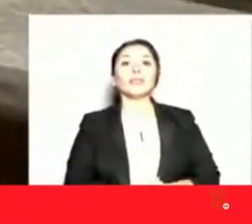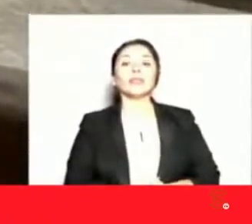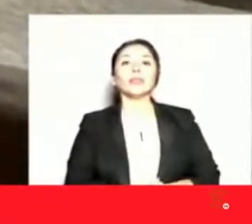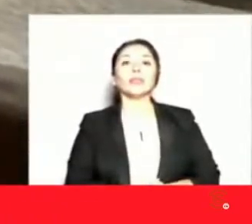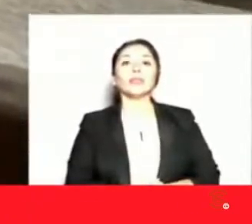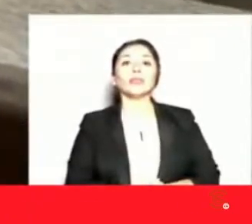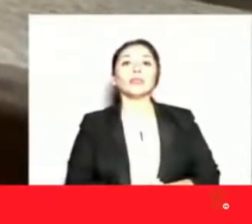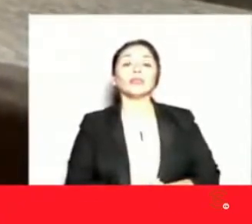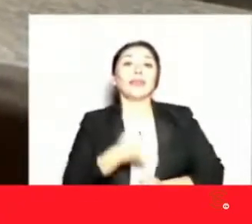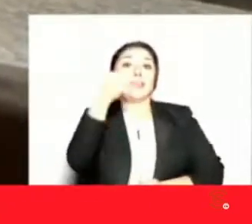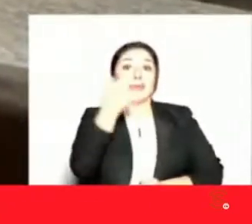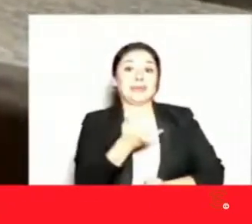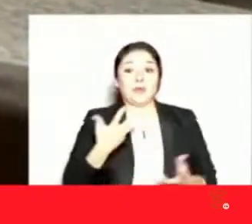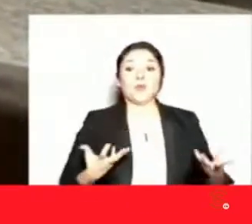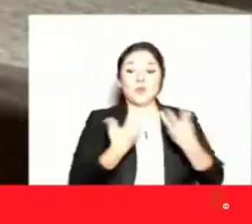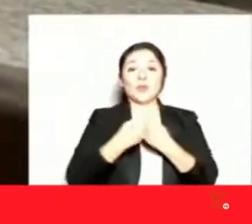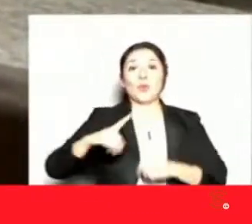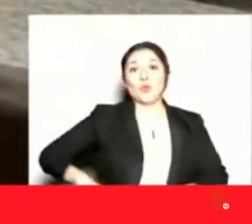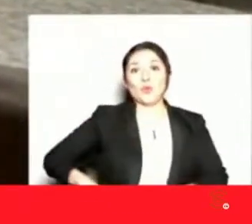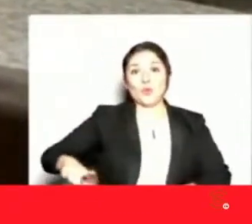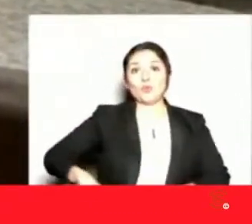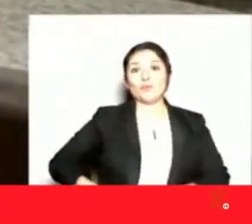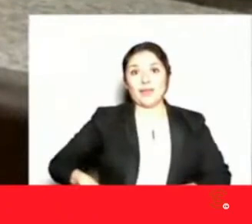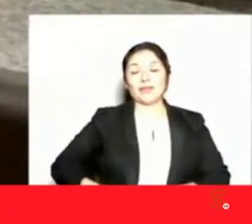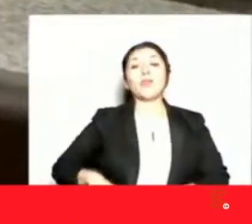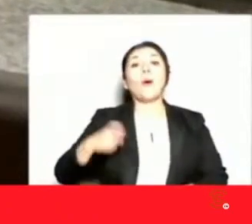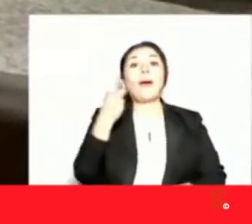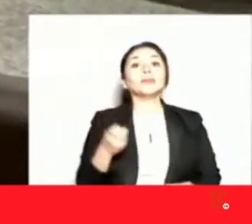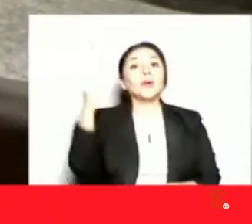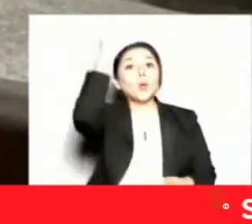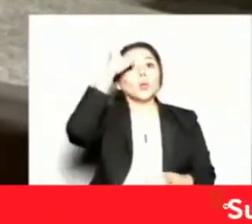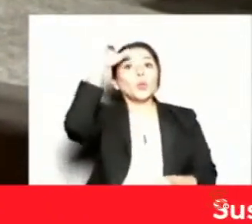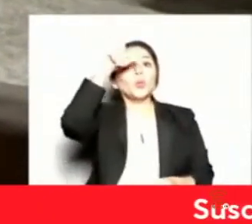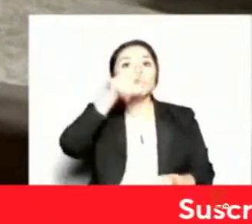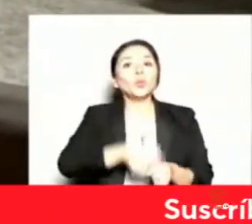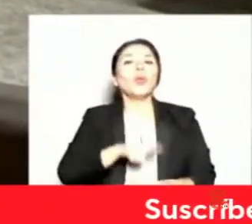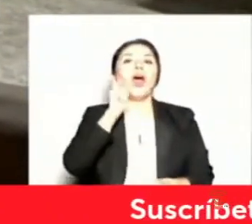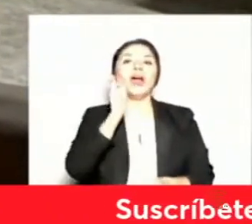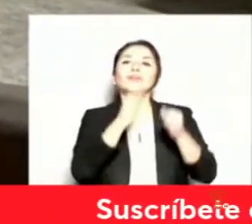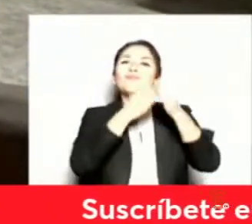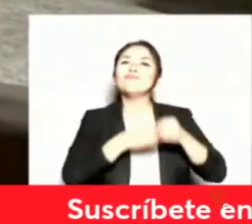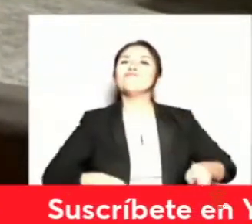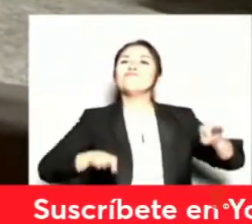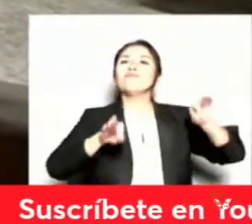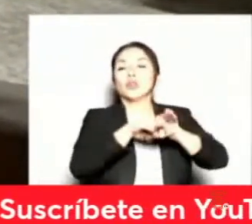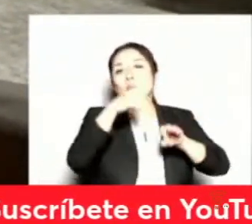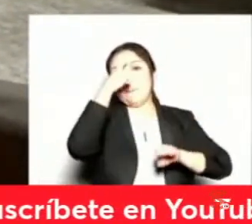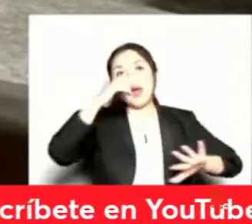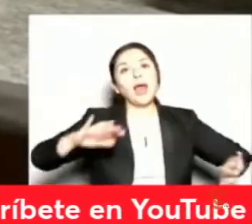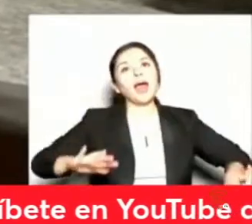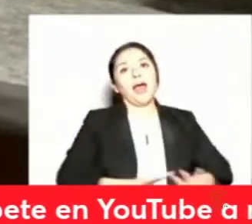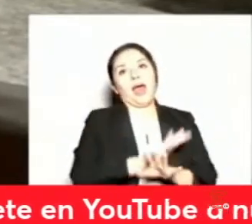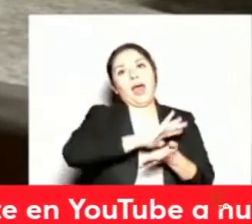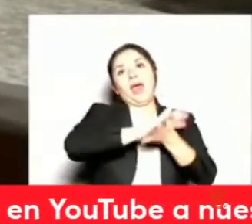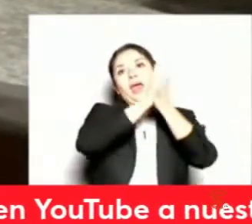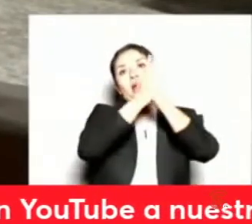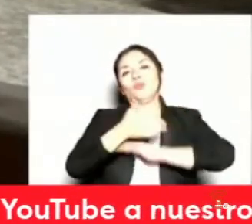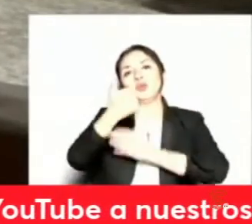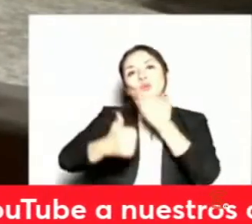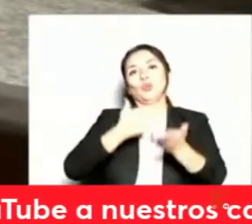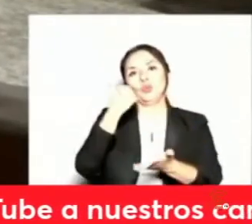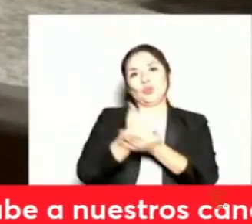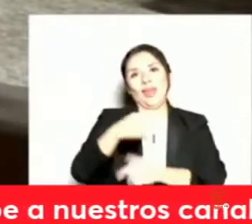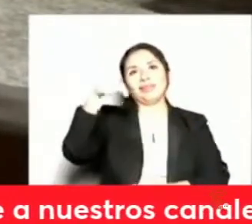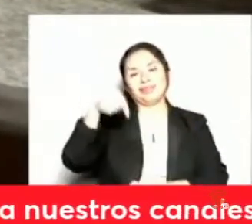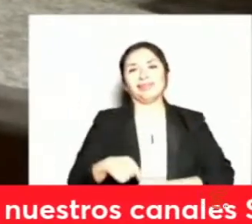Y en nuestro gobierno, la cultura será el eje de la gran transformación de la Ciudad de